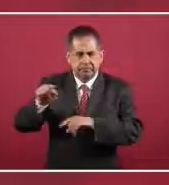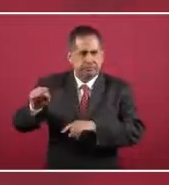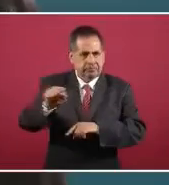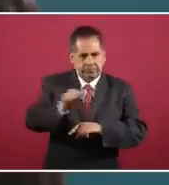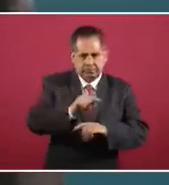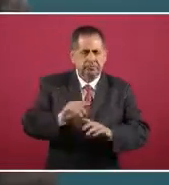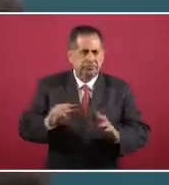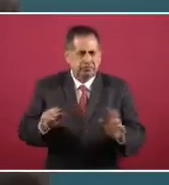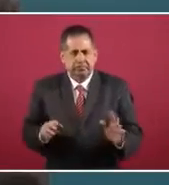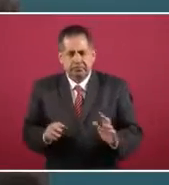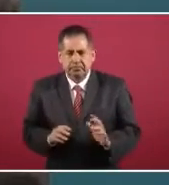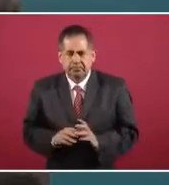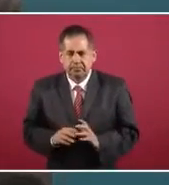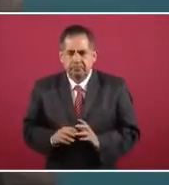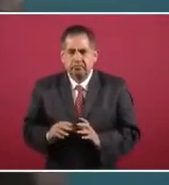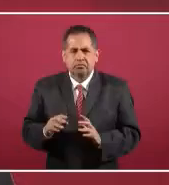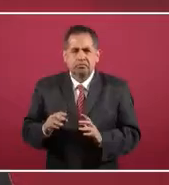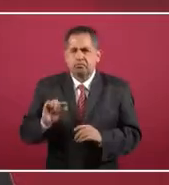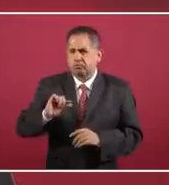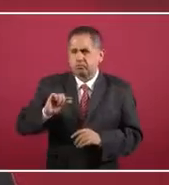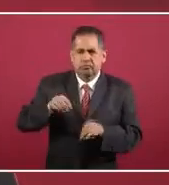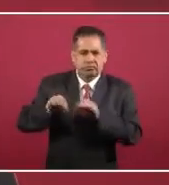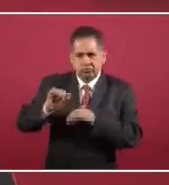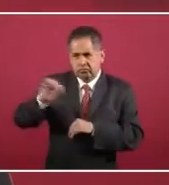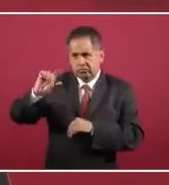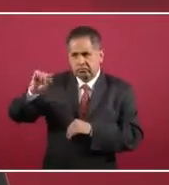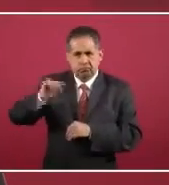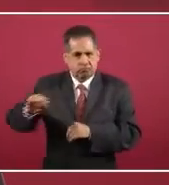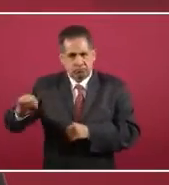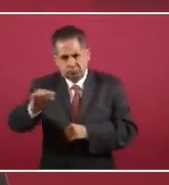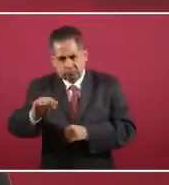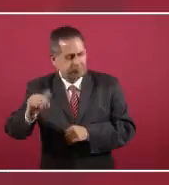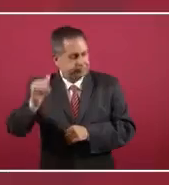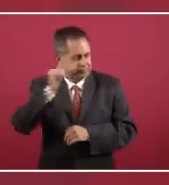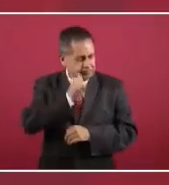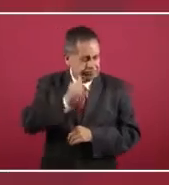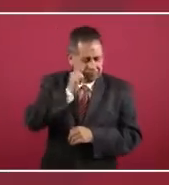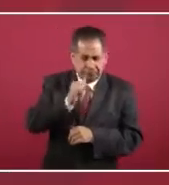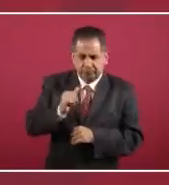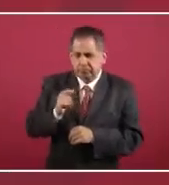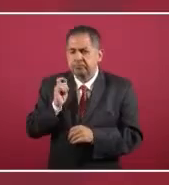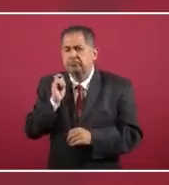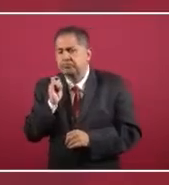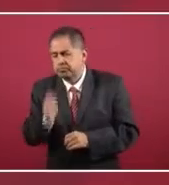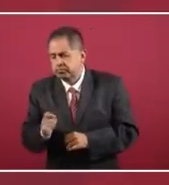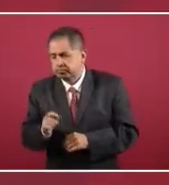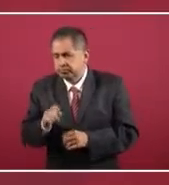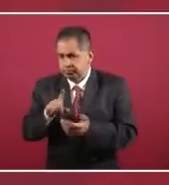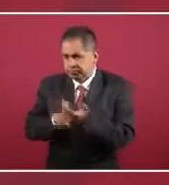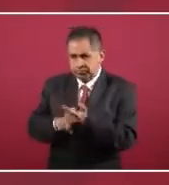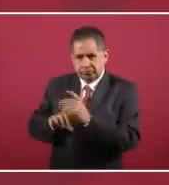en las funciones públicas, siempre vamos a cuidar que